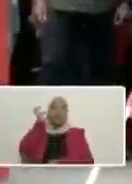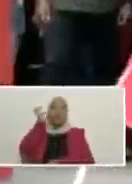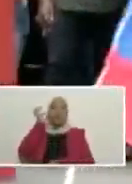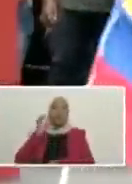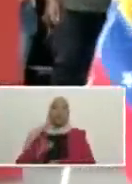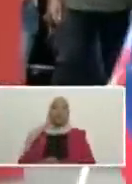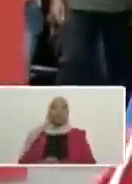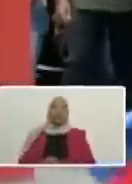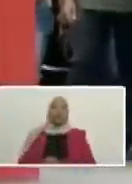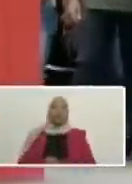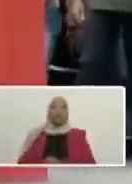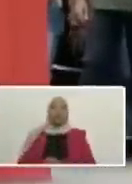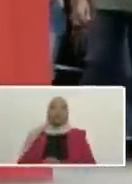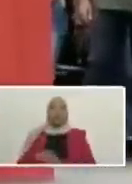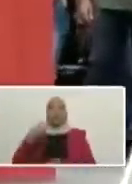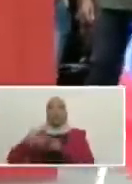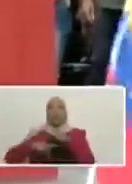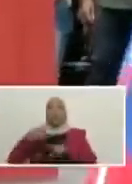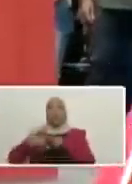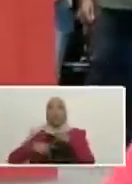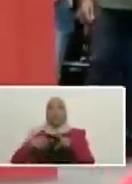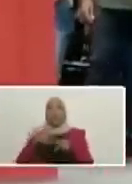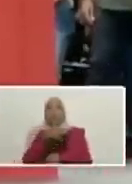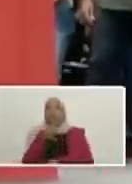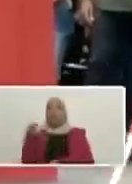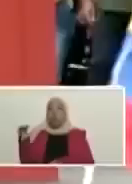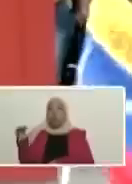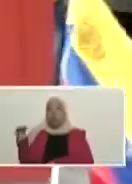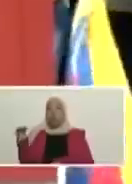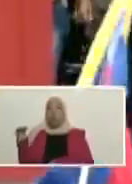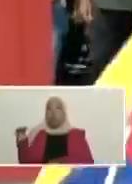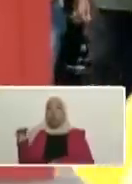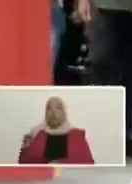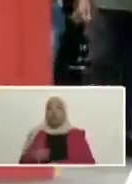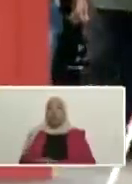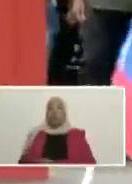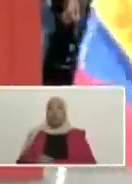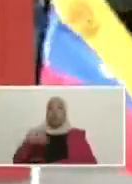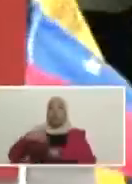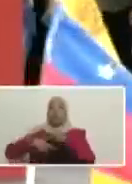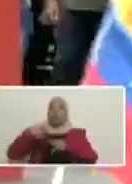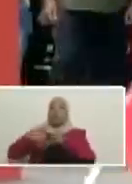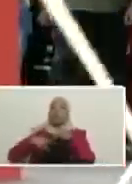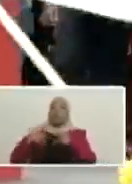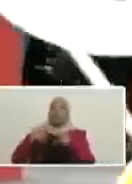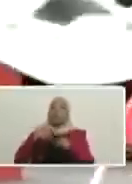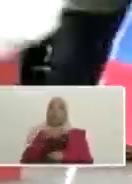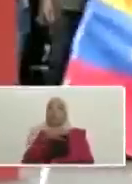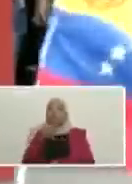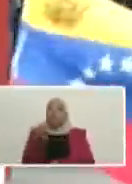Tenemos que entender esto como un proceso colectivo, un proceso colectivo,